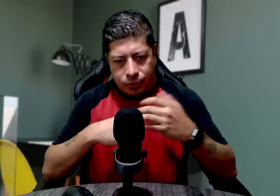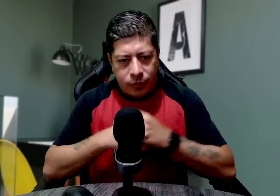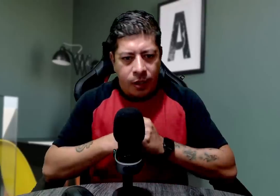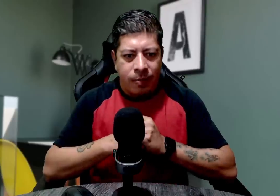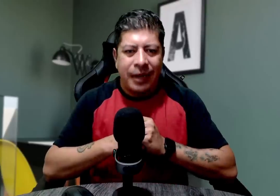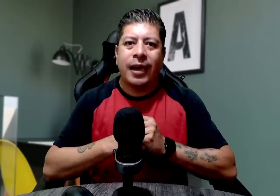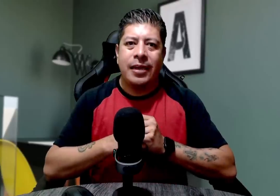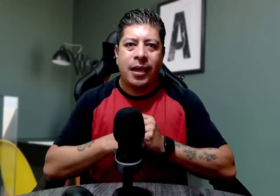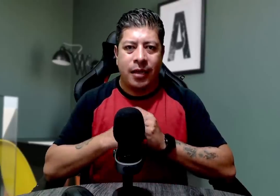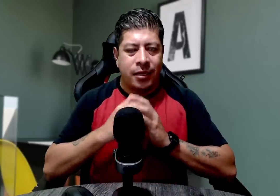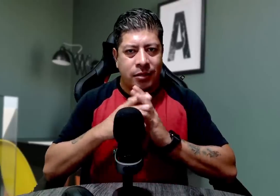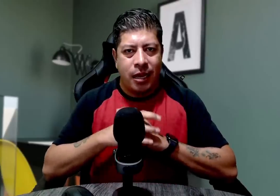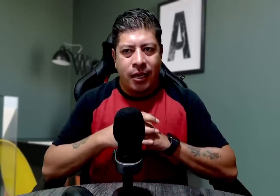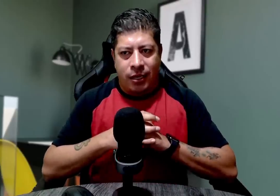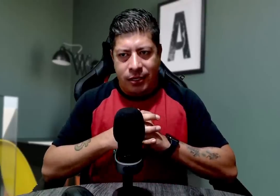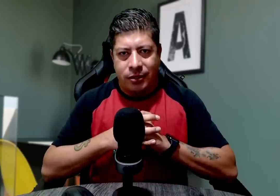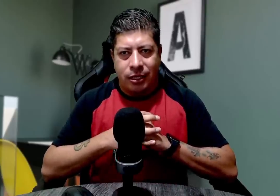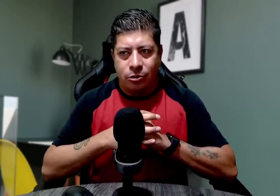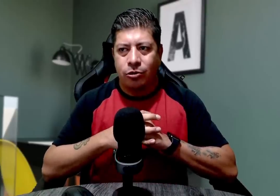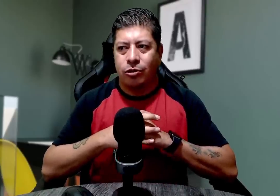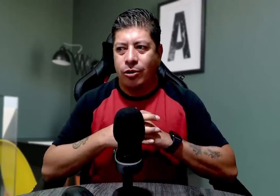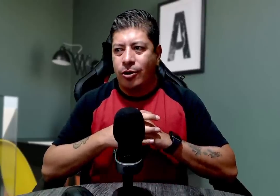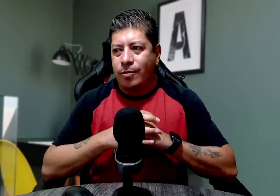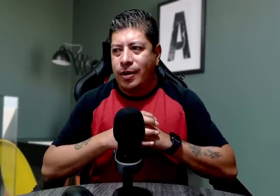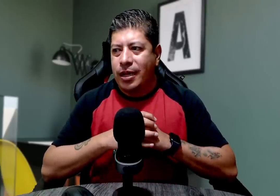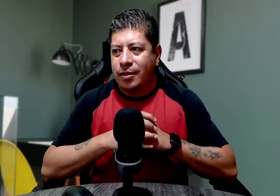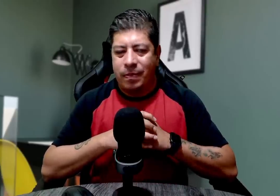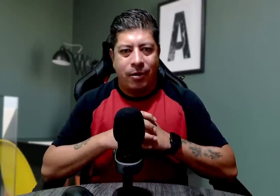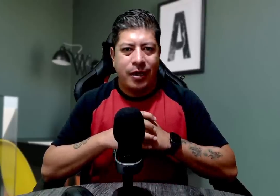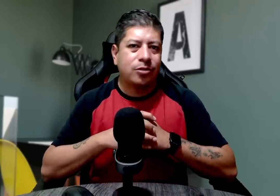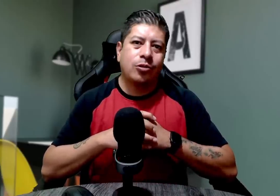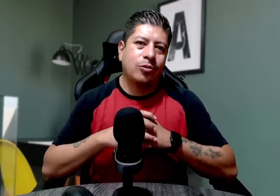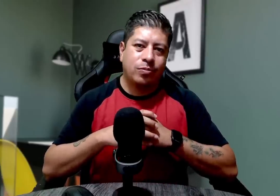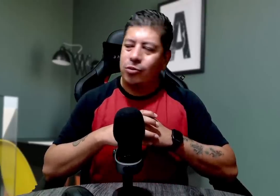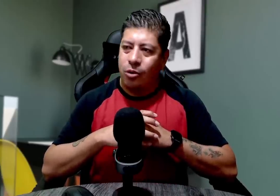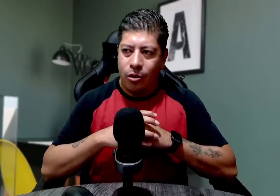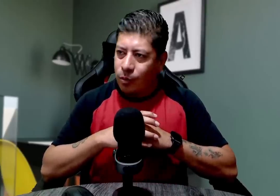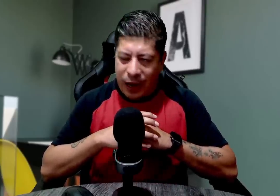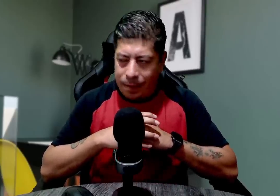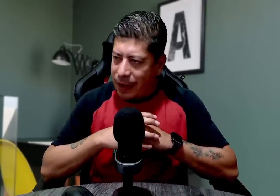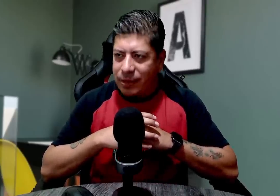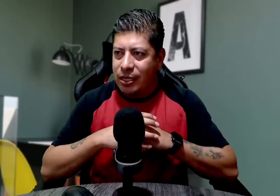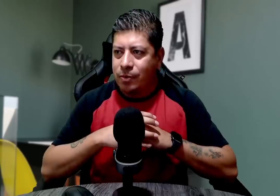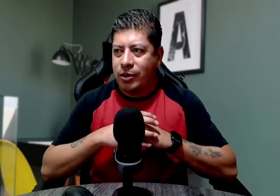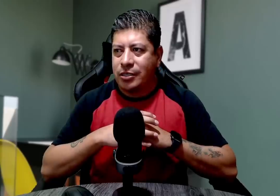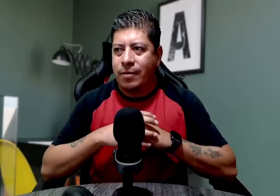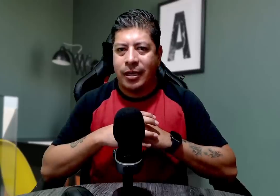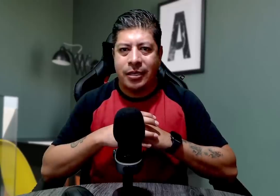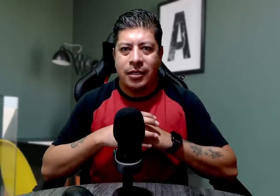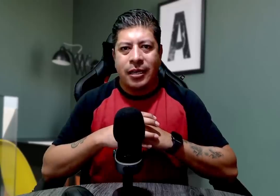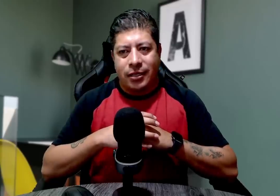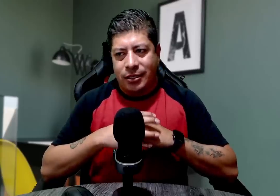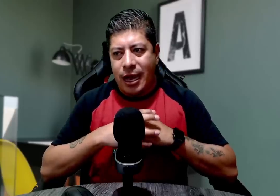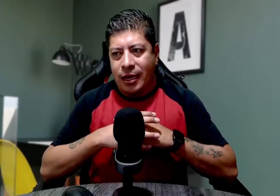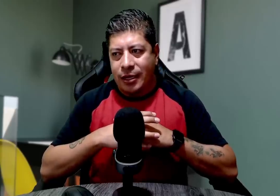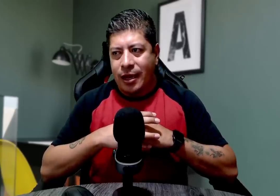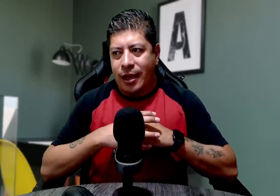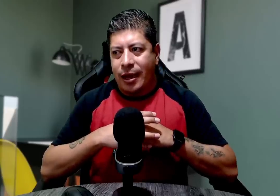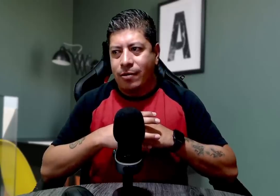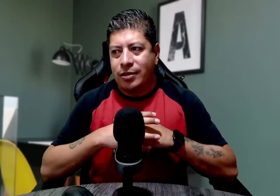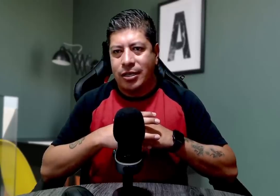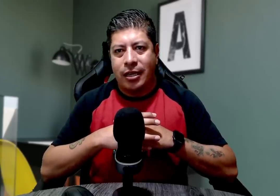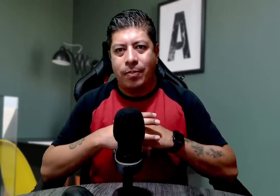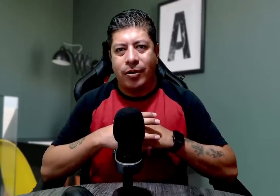quienes manejarían esta instituto verdad Pero esto no lo te van a permitir porque saben que es ya